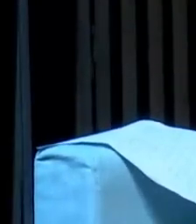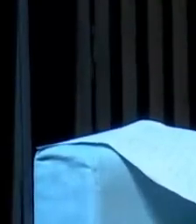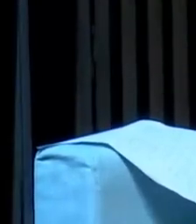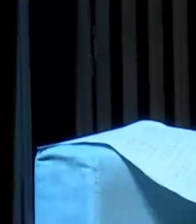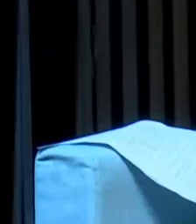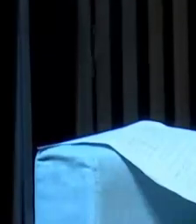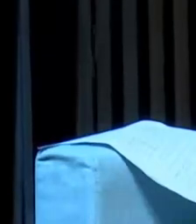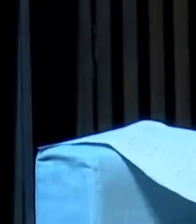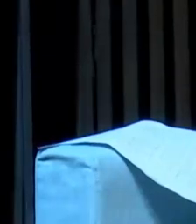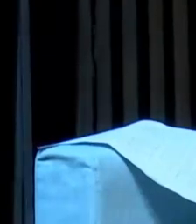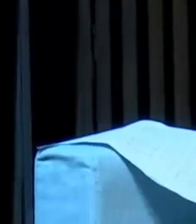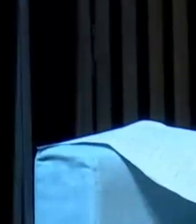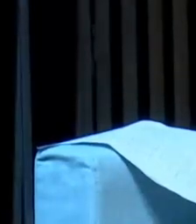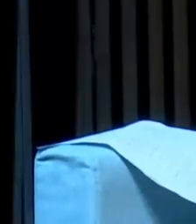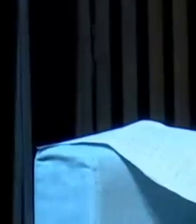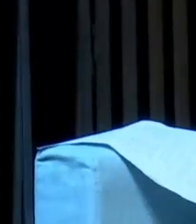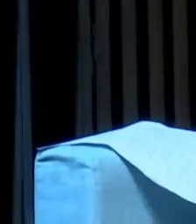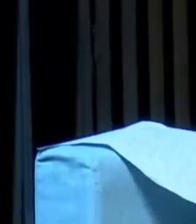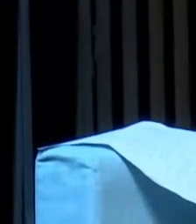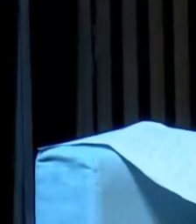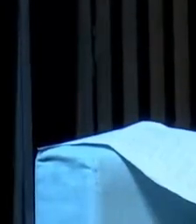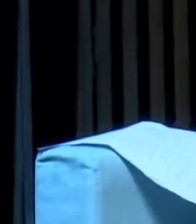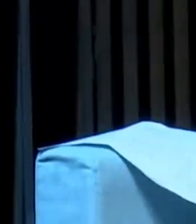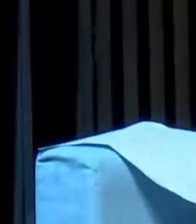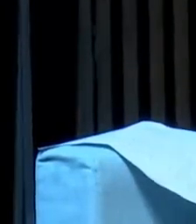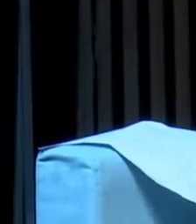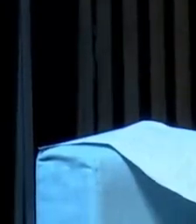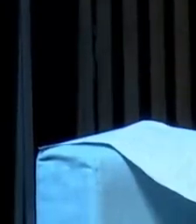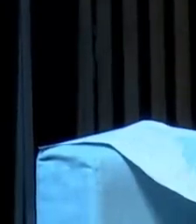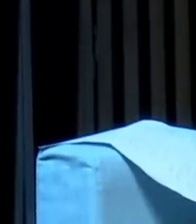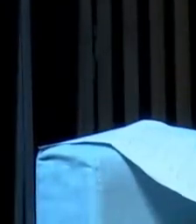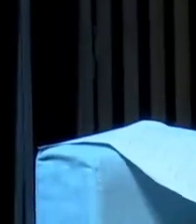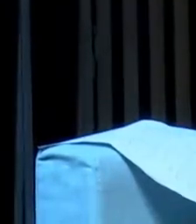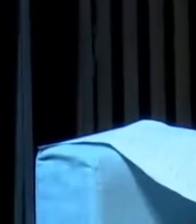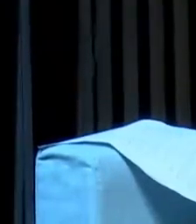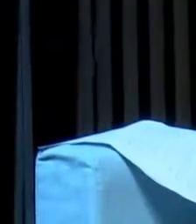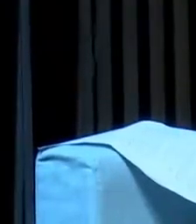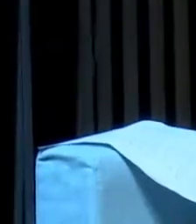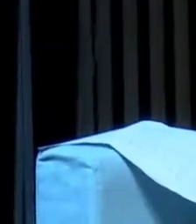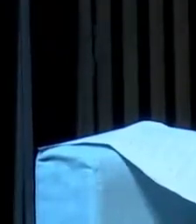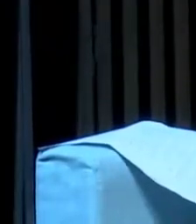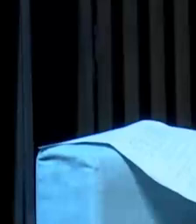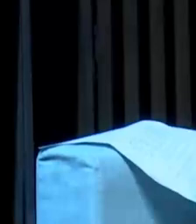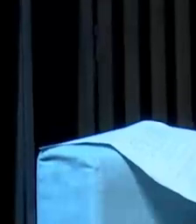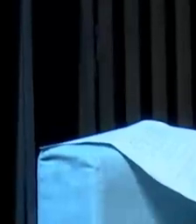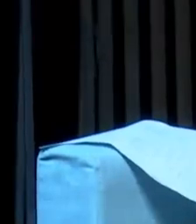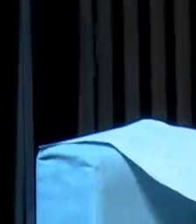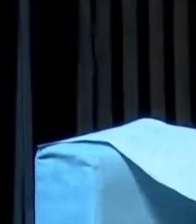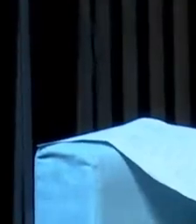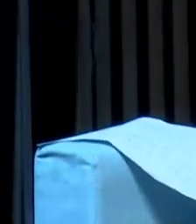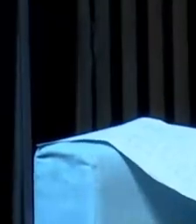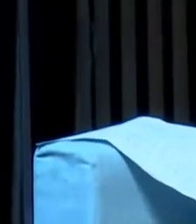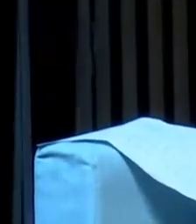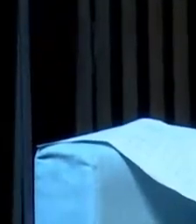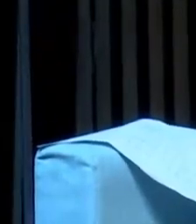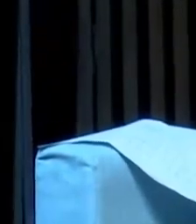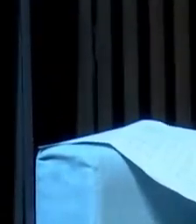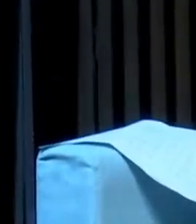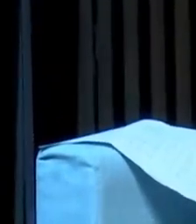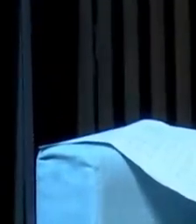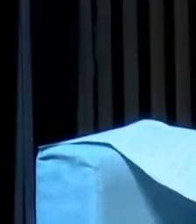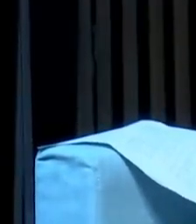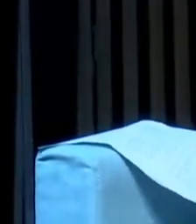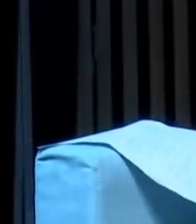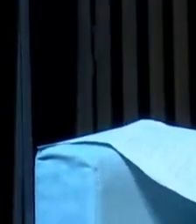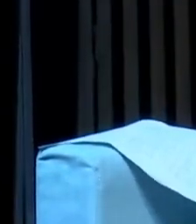catástrofe enorme que tiene una temperatura altísima, etc. Entonces mandaron naves y bueno, y el planeta regalón